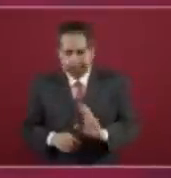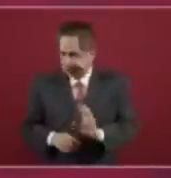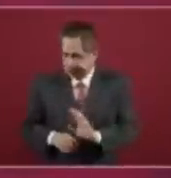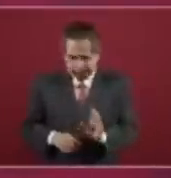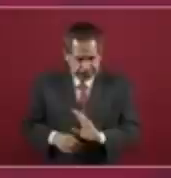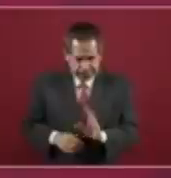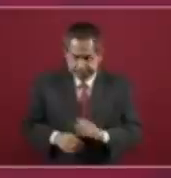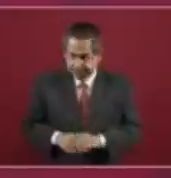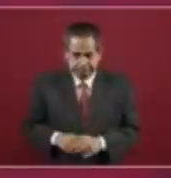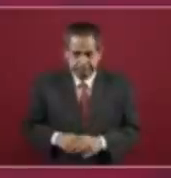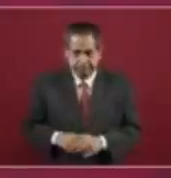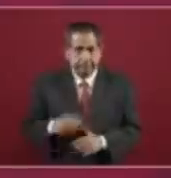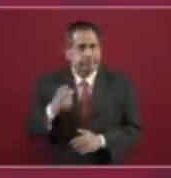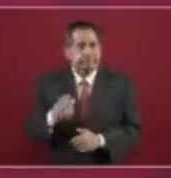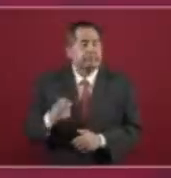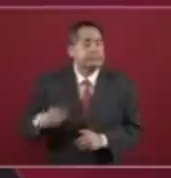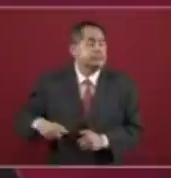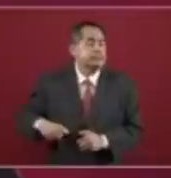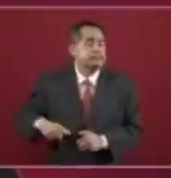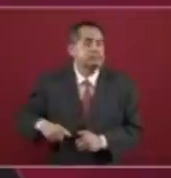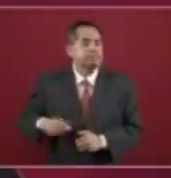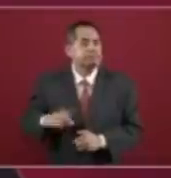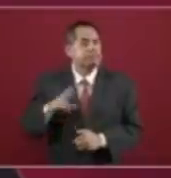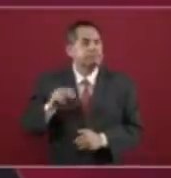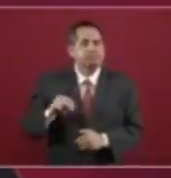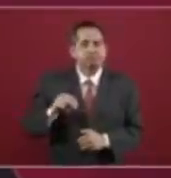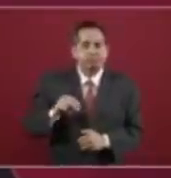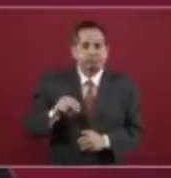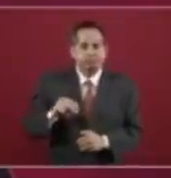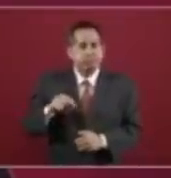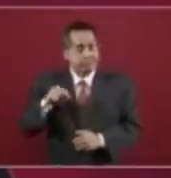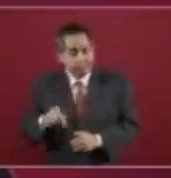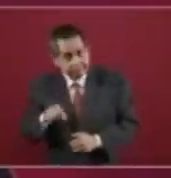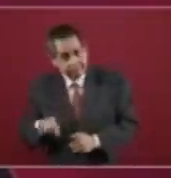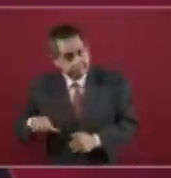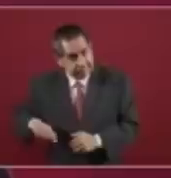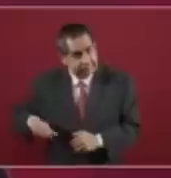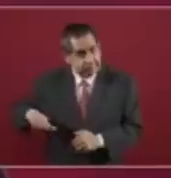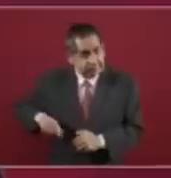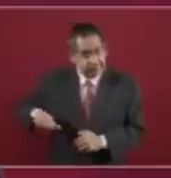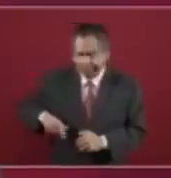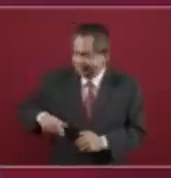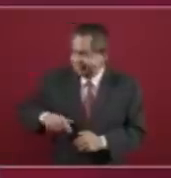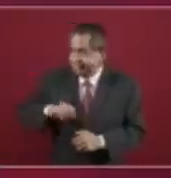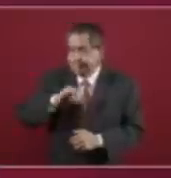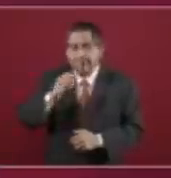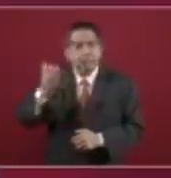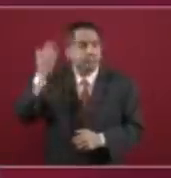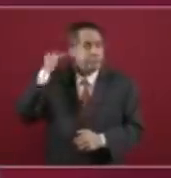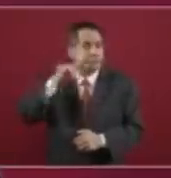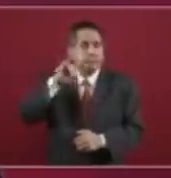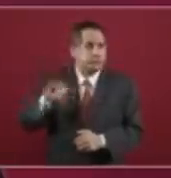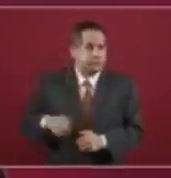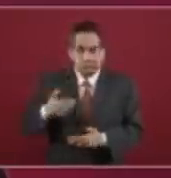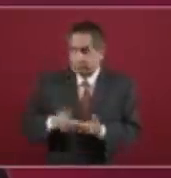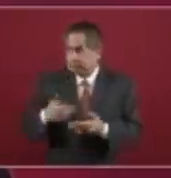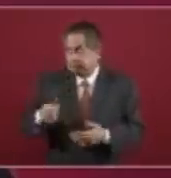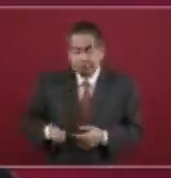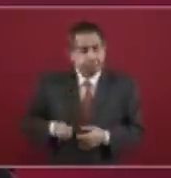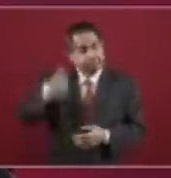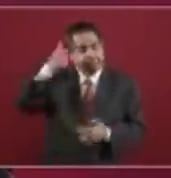Este gobierno, como nunca, se ha visto en la